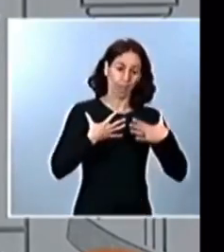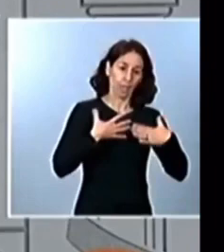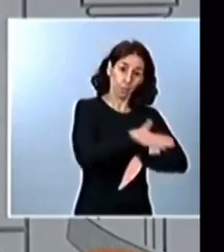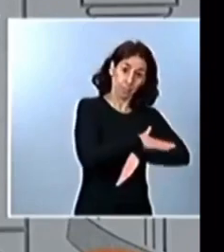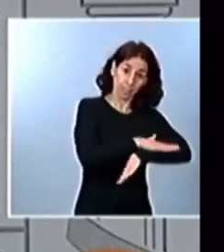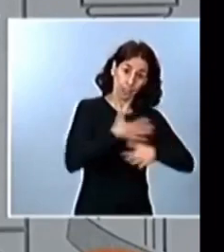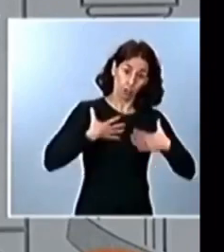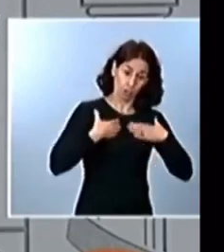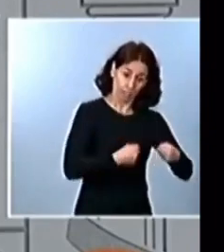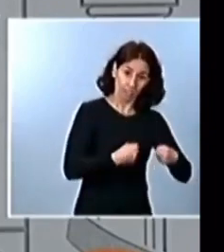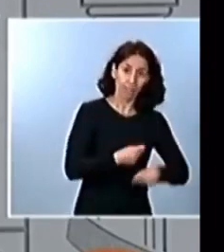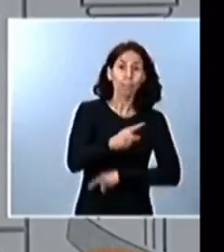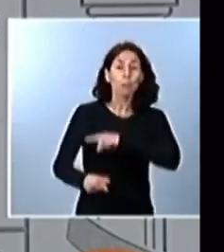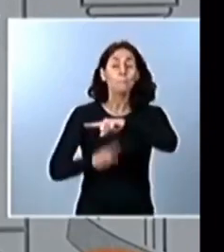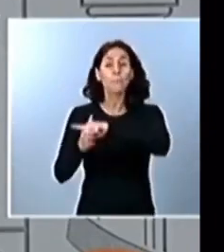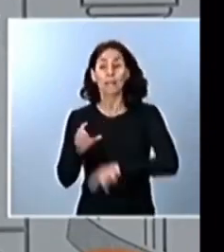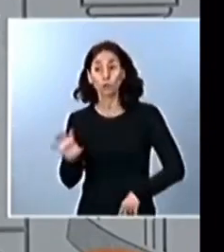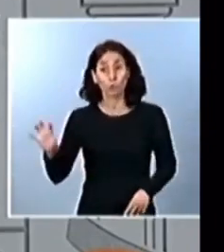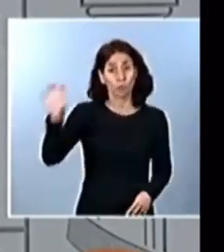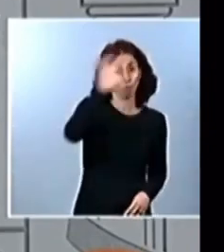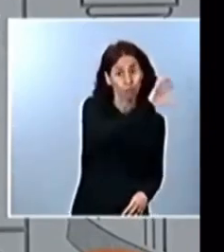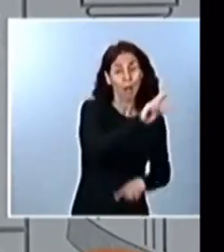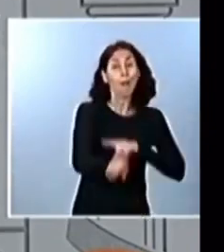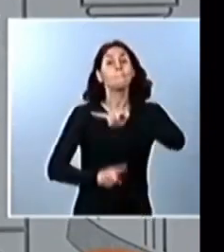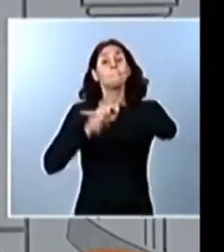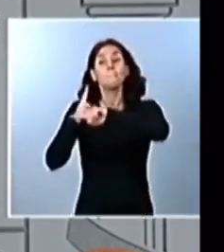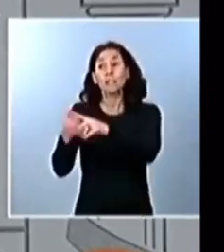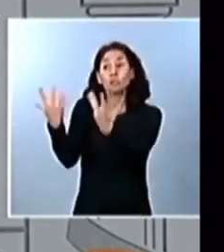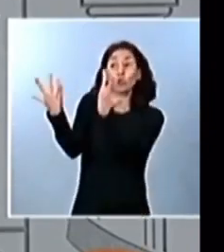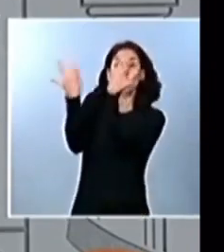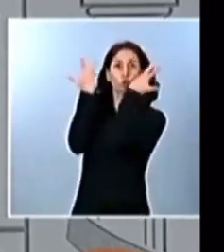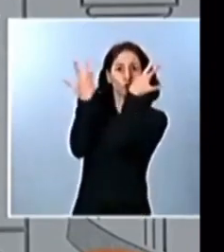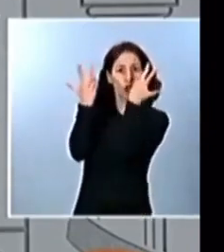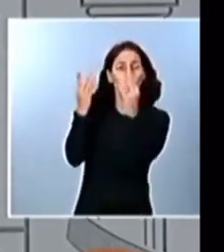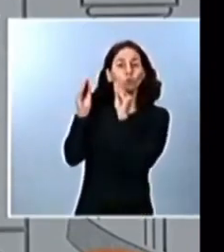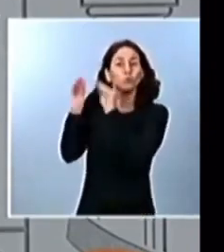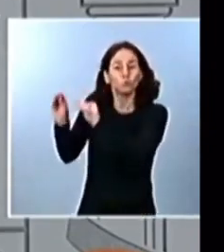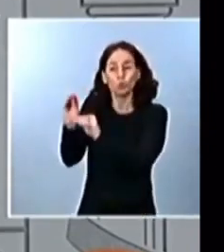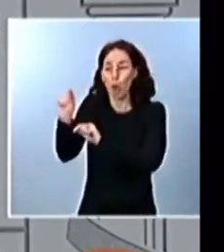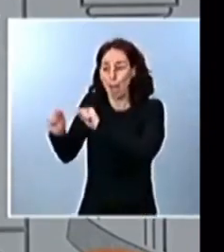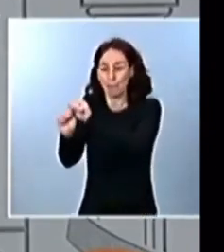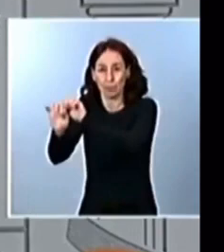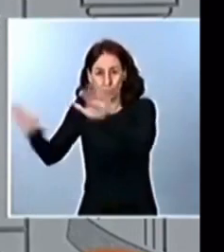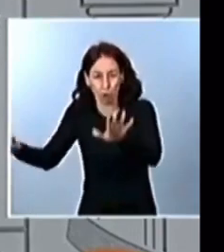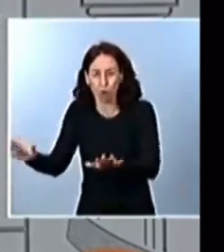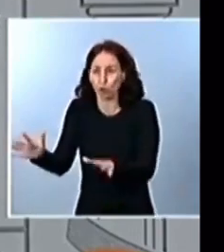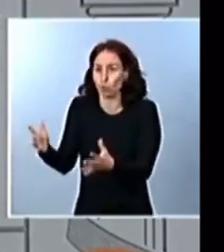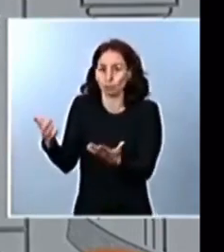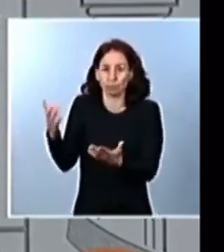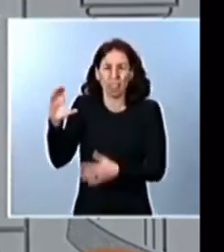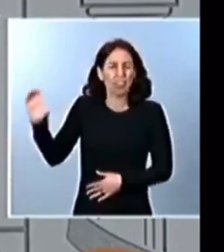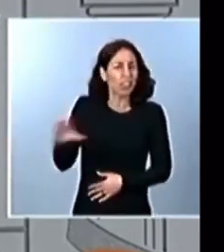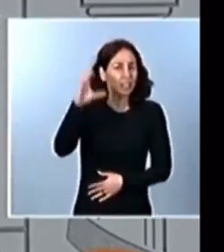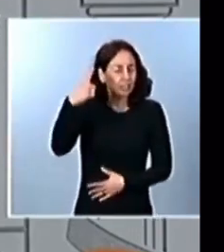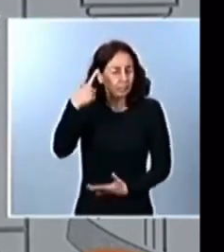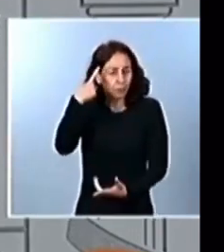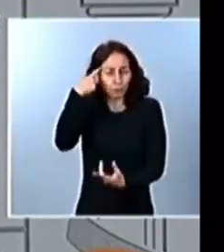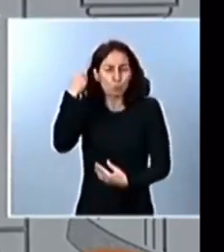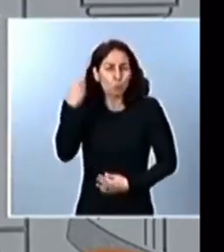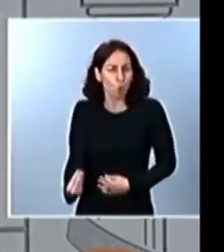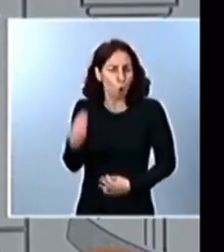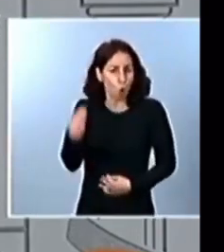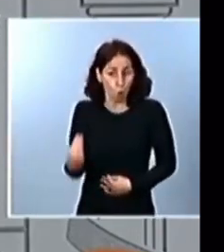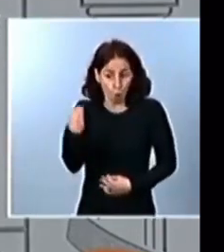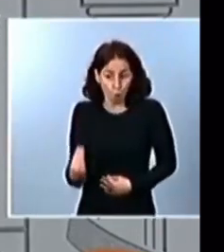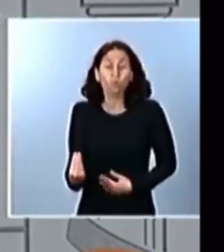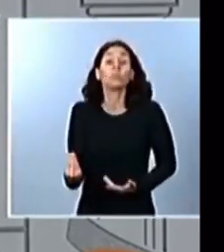criterios científicos y epidemiológicos de unos extraordinarios profesionales sanitarios que tenemos en nuestro país, ya sean las comunidades autónomas, ya sean el Ministerio